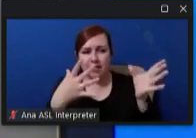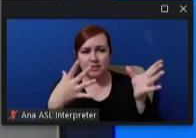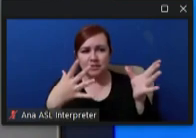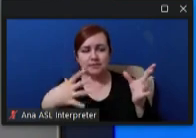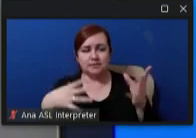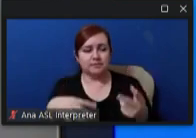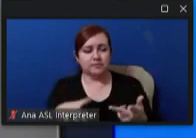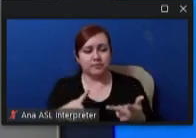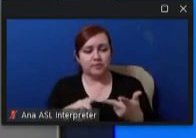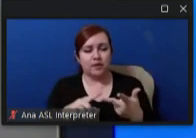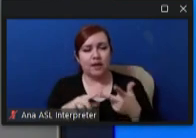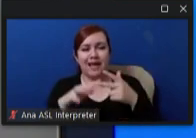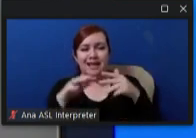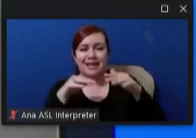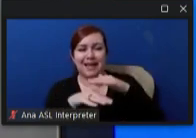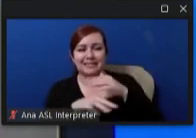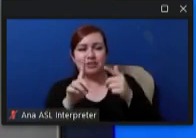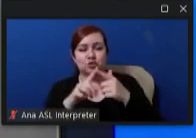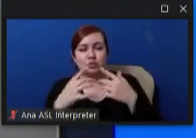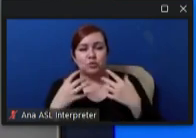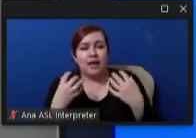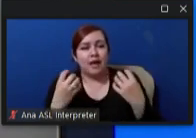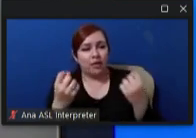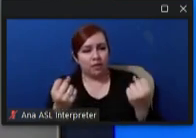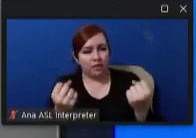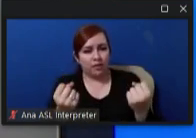y de acceso a la salud,